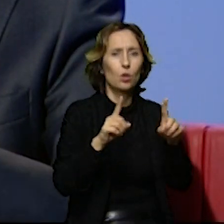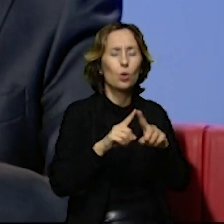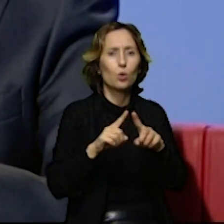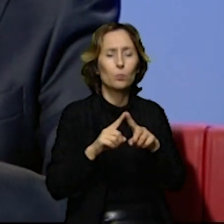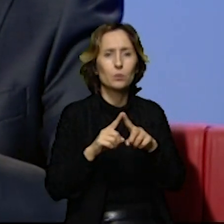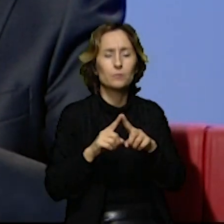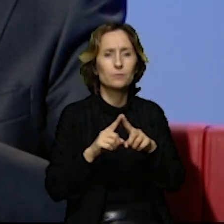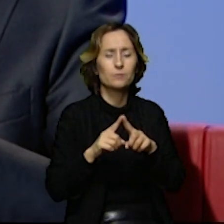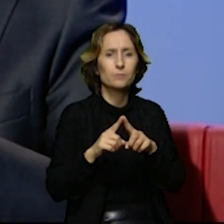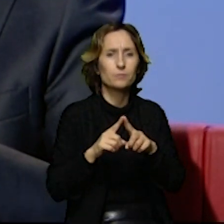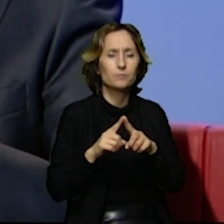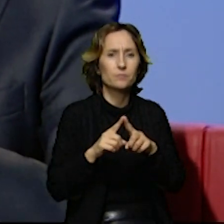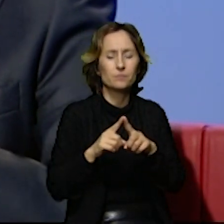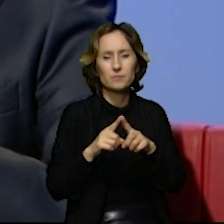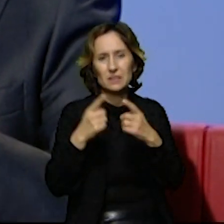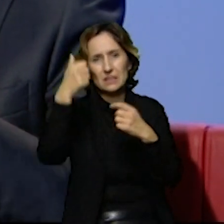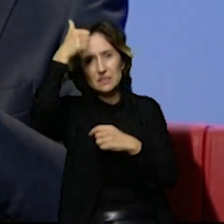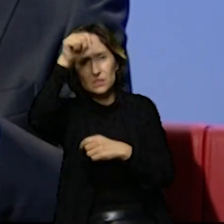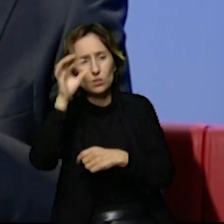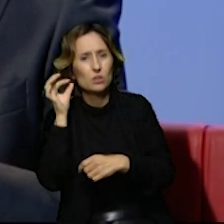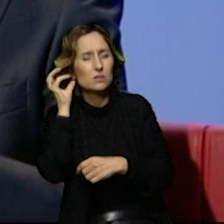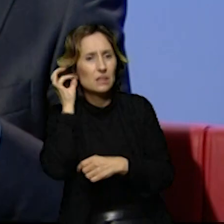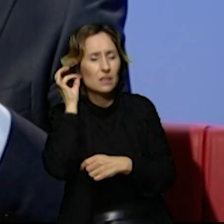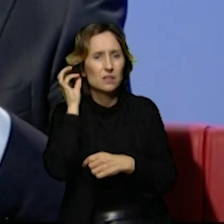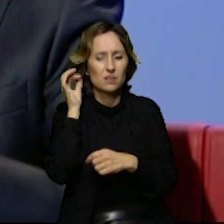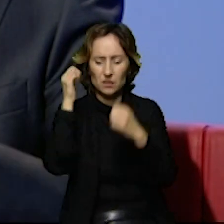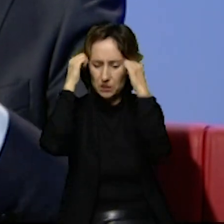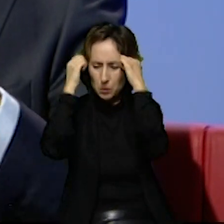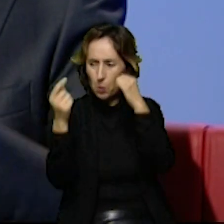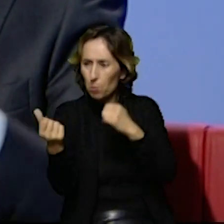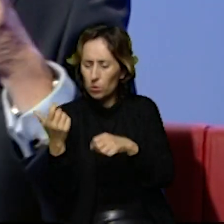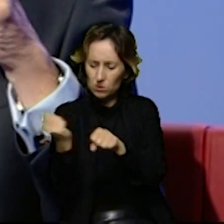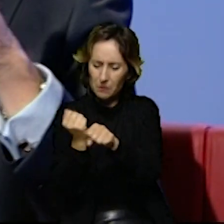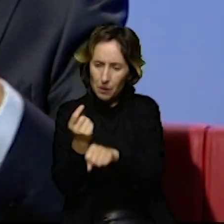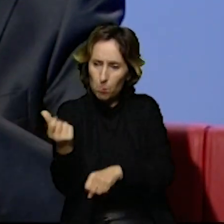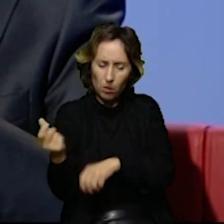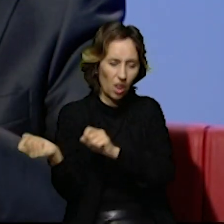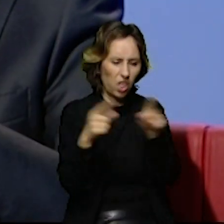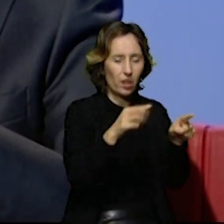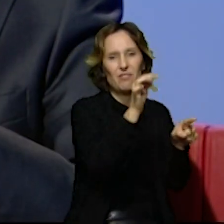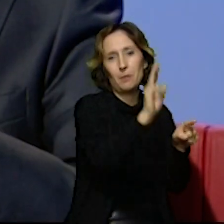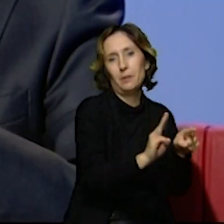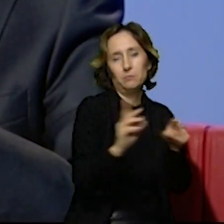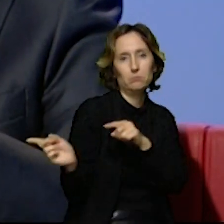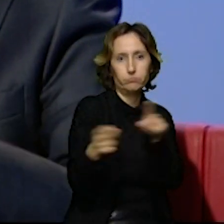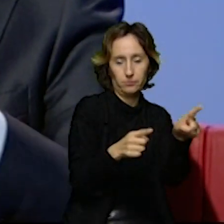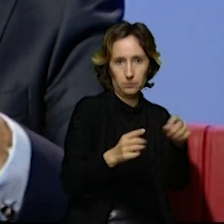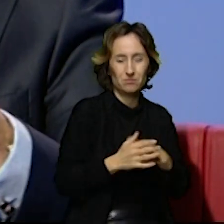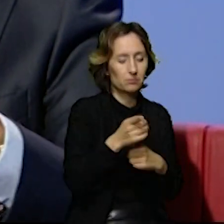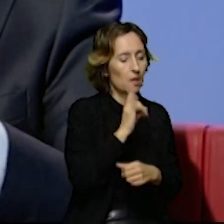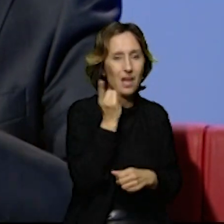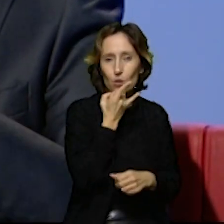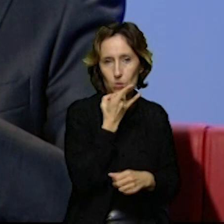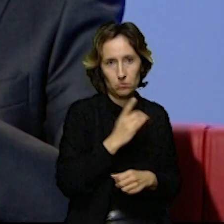donde iban los chicos y chicas que estudiaban poco, que eran poco trabajadores, etcétera, etcétera. Eso es un